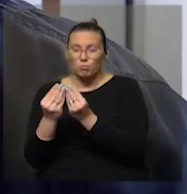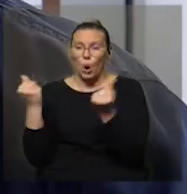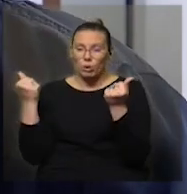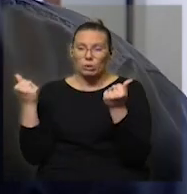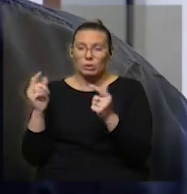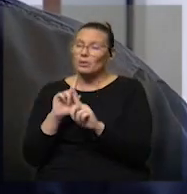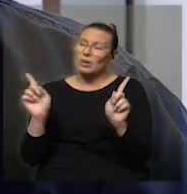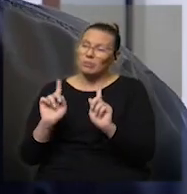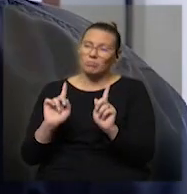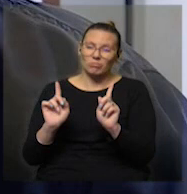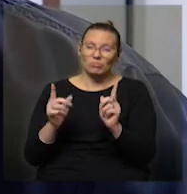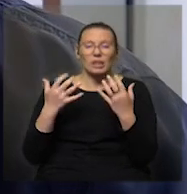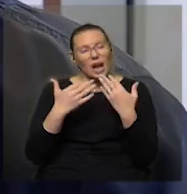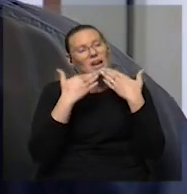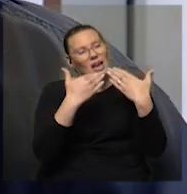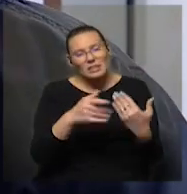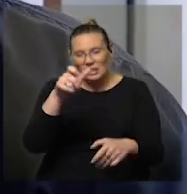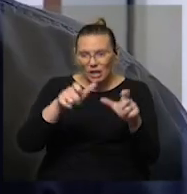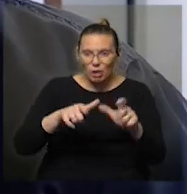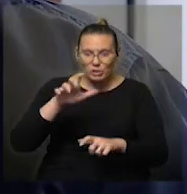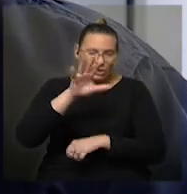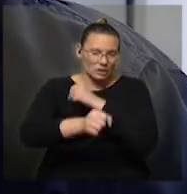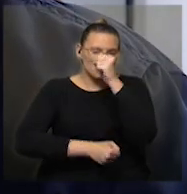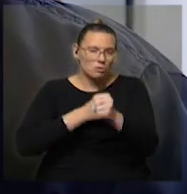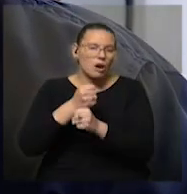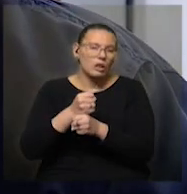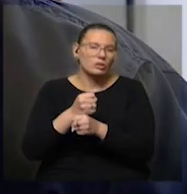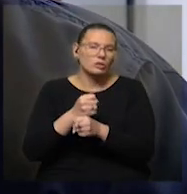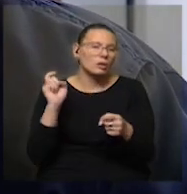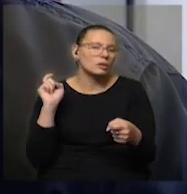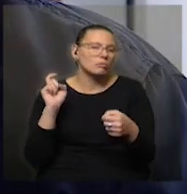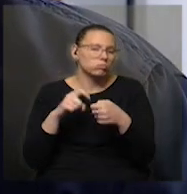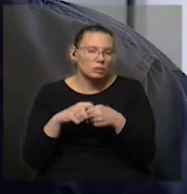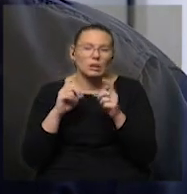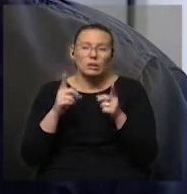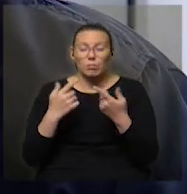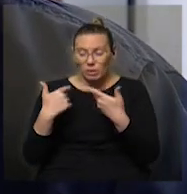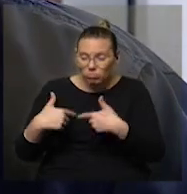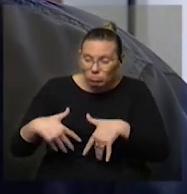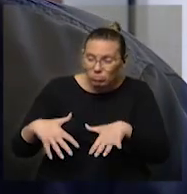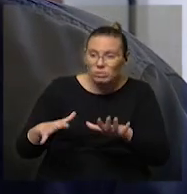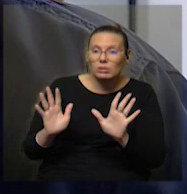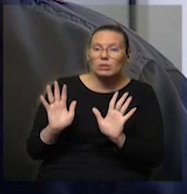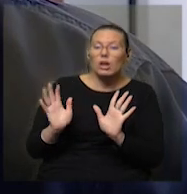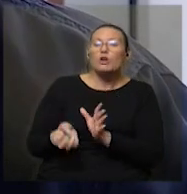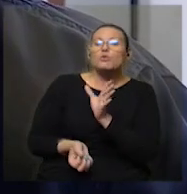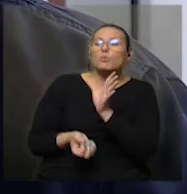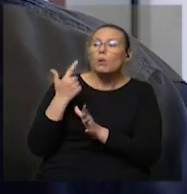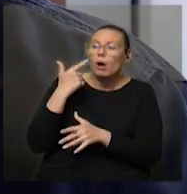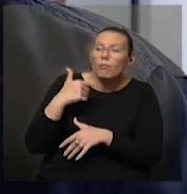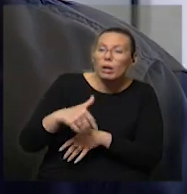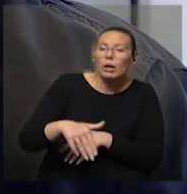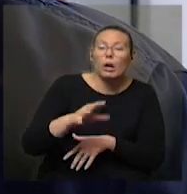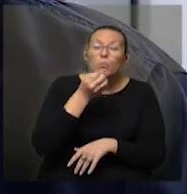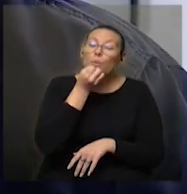no es así. Es un poco agradecerle al público que nos acompañó estos 5 años y bueno, y también dejar paso abierto a lo que se viene, ¿no? Que es muy